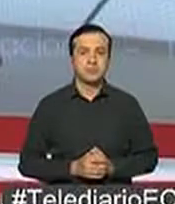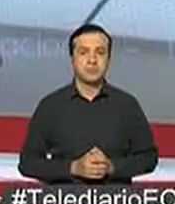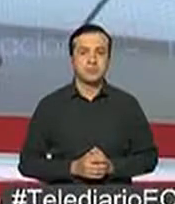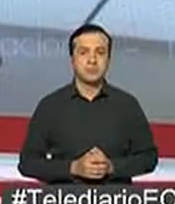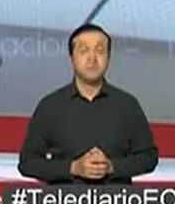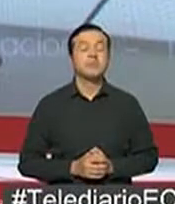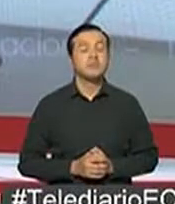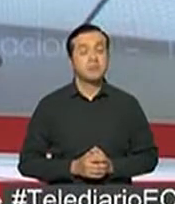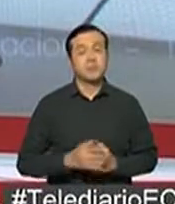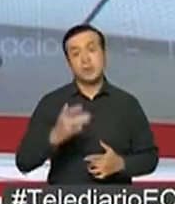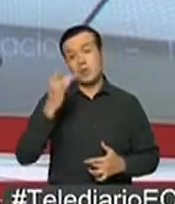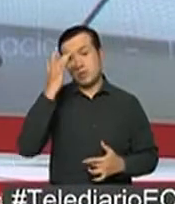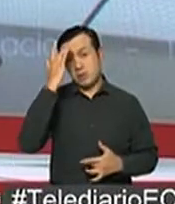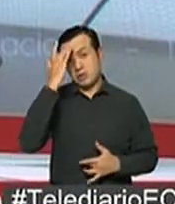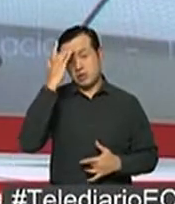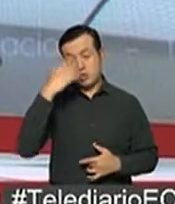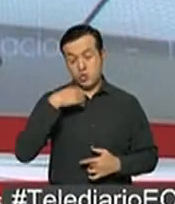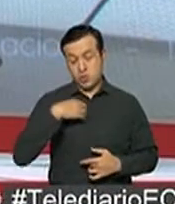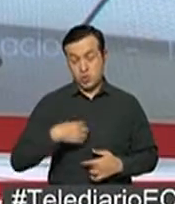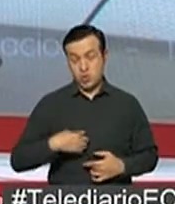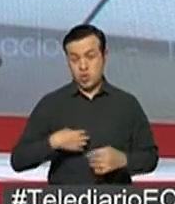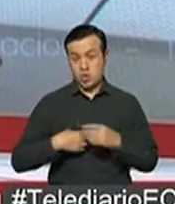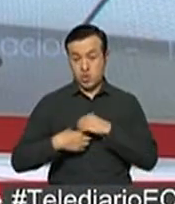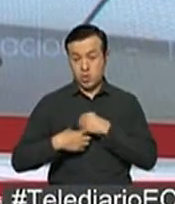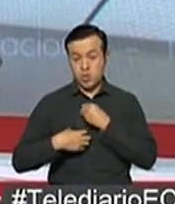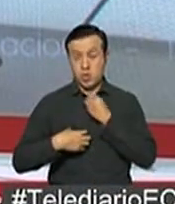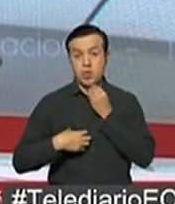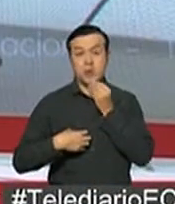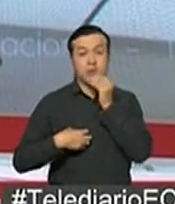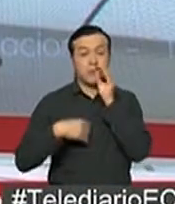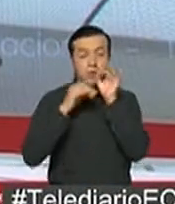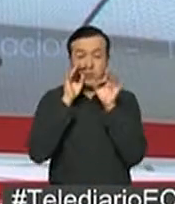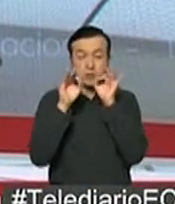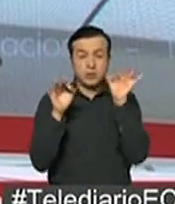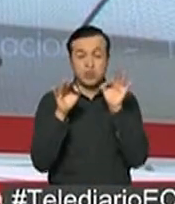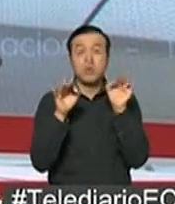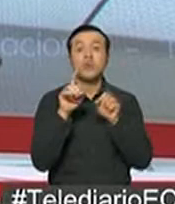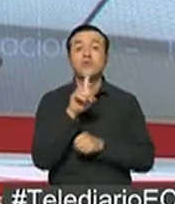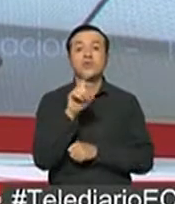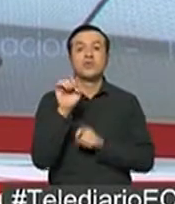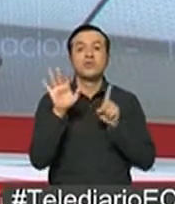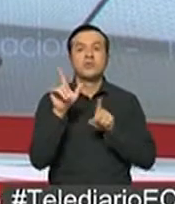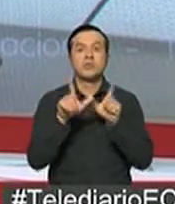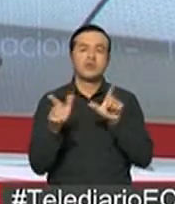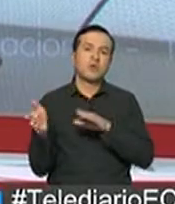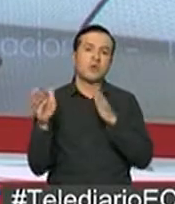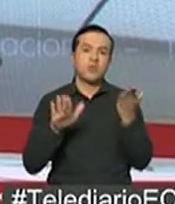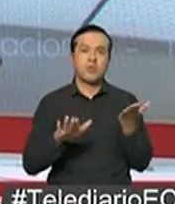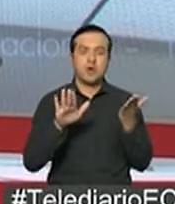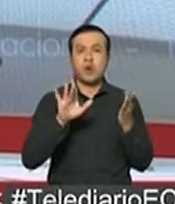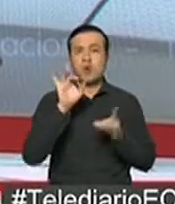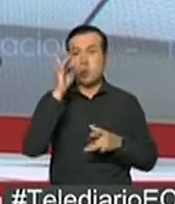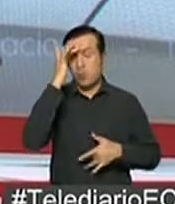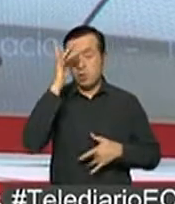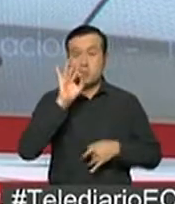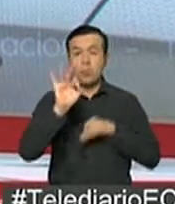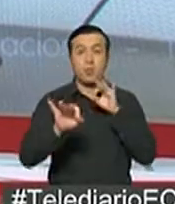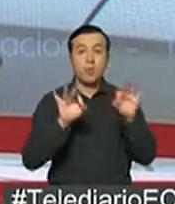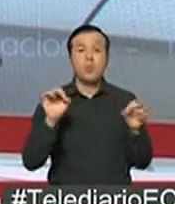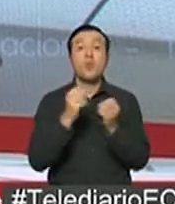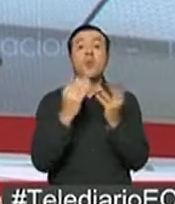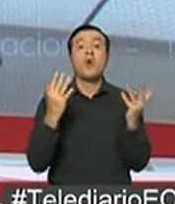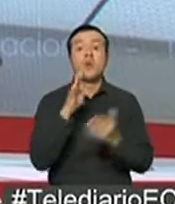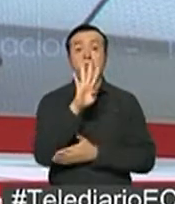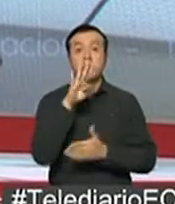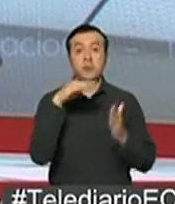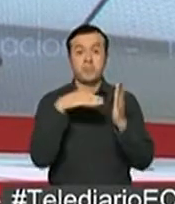y el coronavirus o no da tregua a los fallecidos en china se elevó a 106 y el número de contagiosa llegó a más de 4500